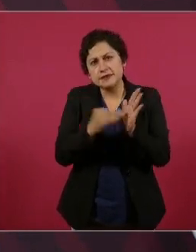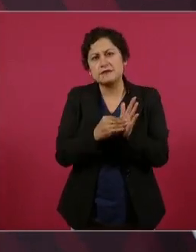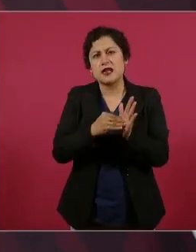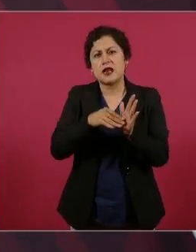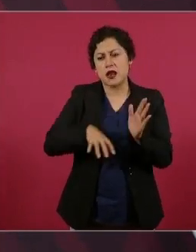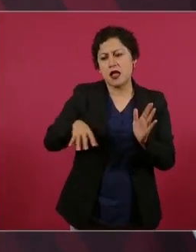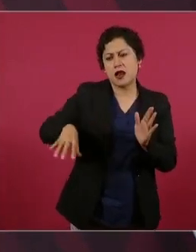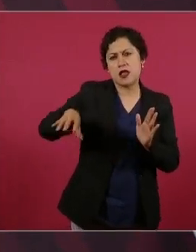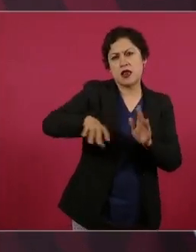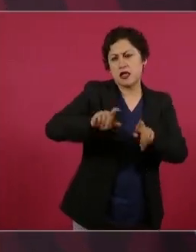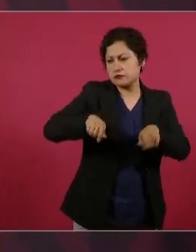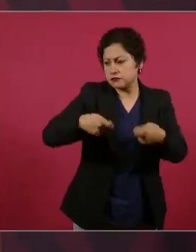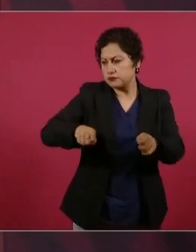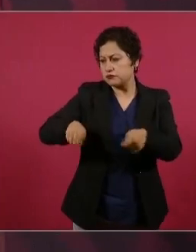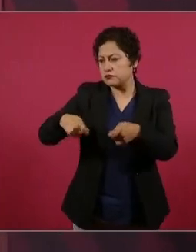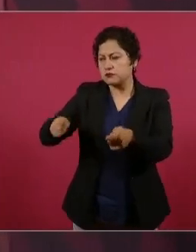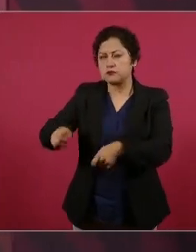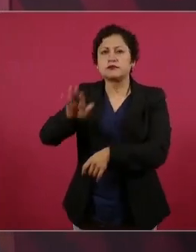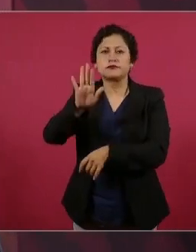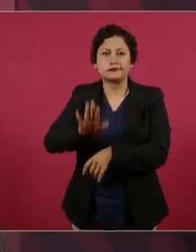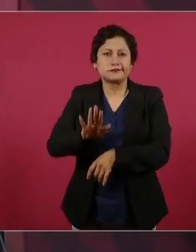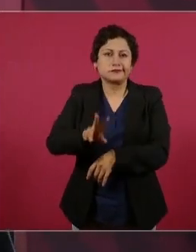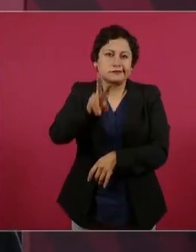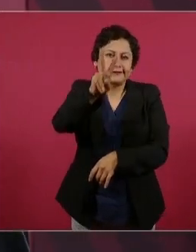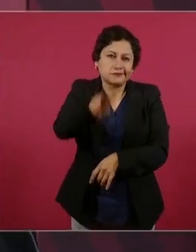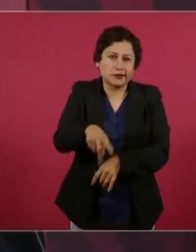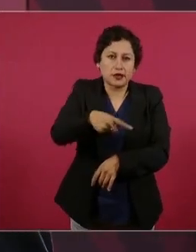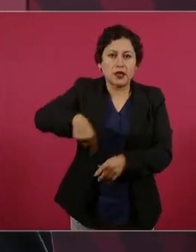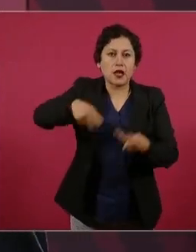gente la escritura es